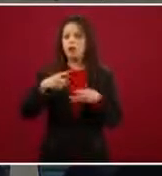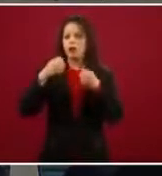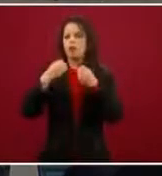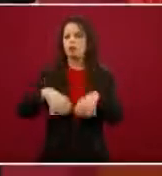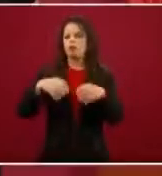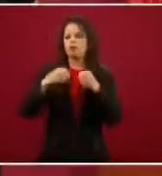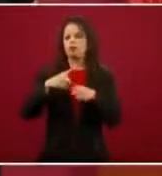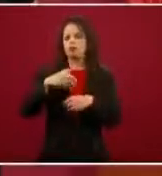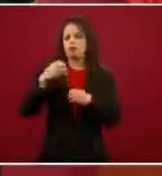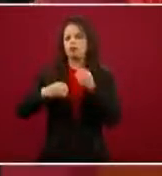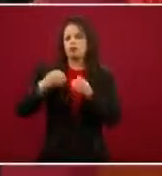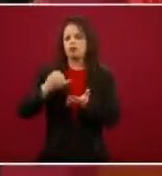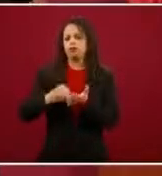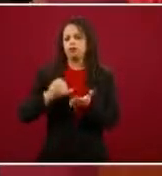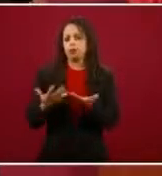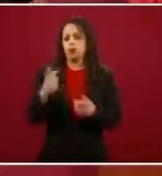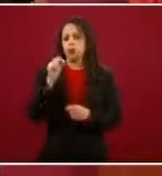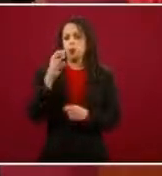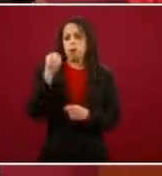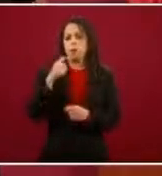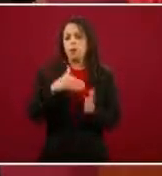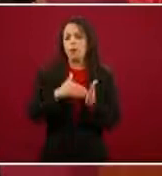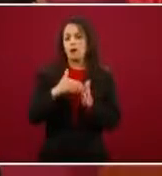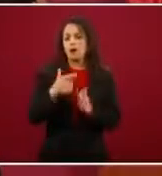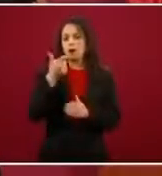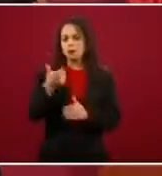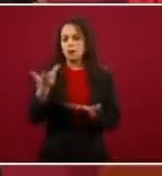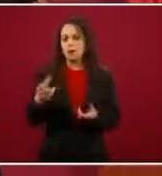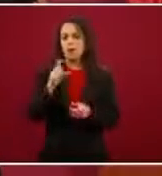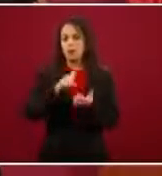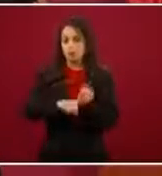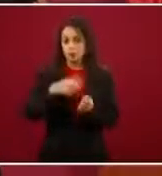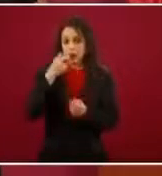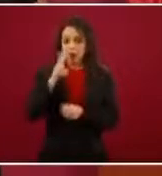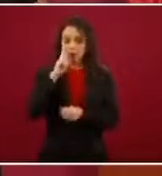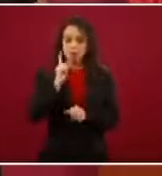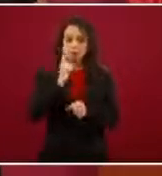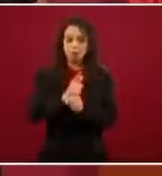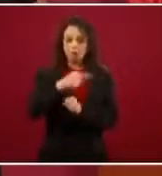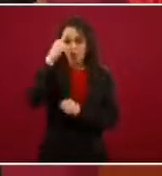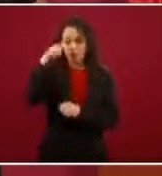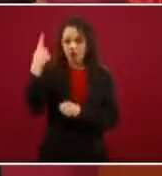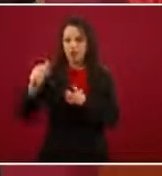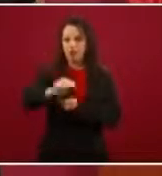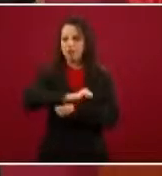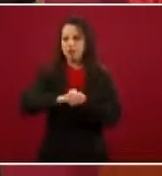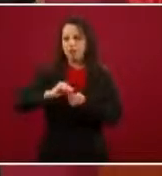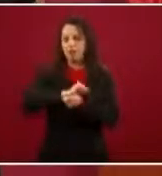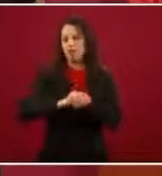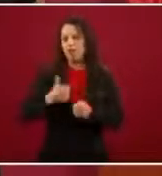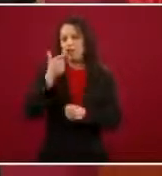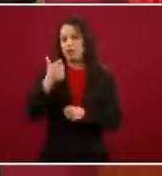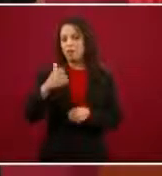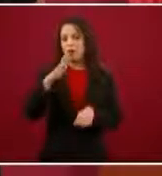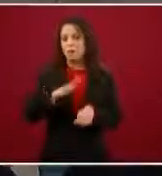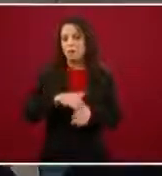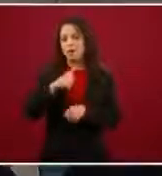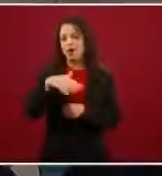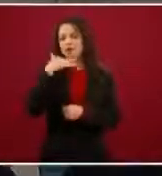1.9 millones de pesos. Nuevamente estamos en un esquema de lavado de dinero, más narcotráfico, más defraudación de naturaleza